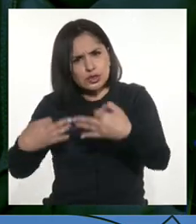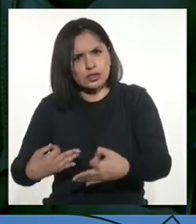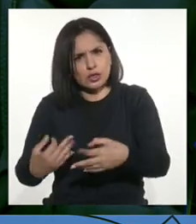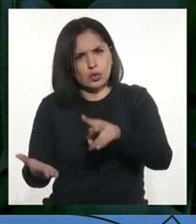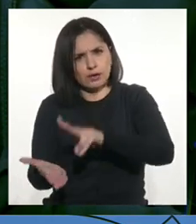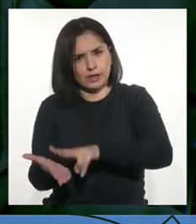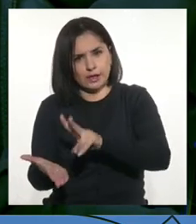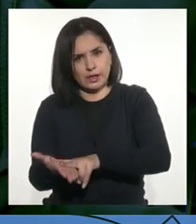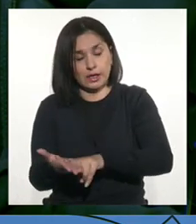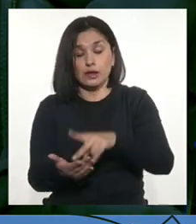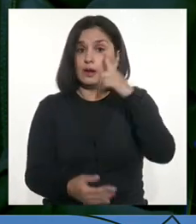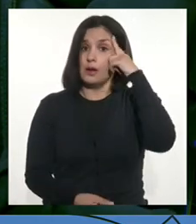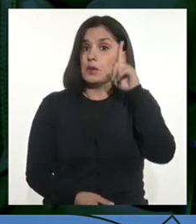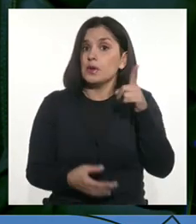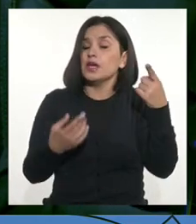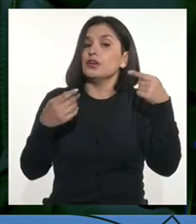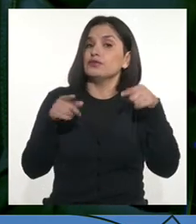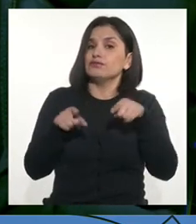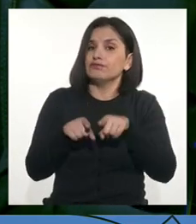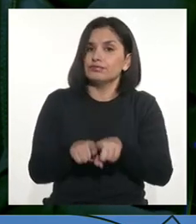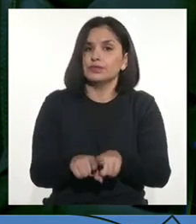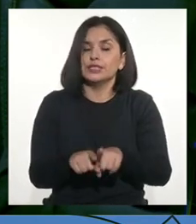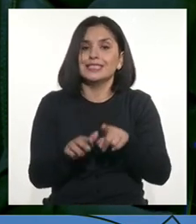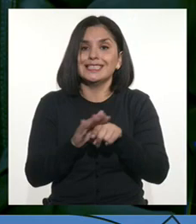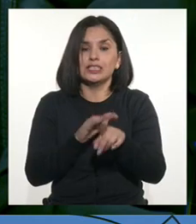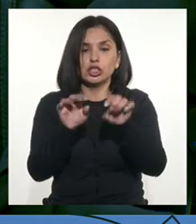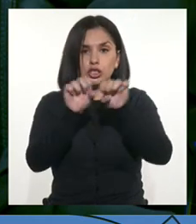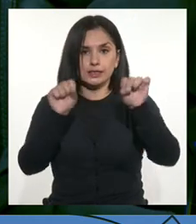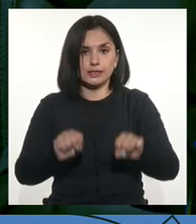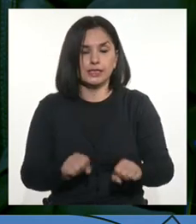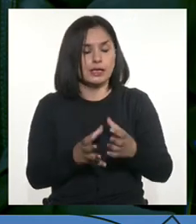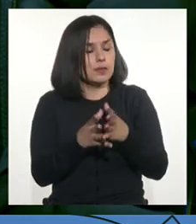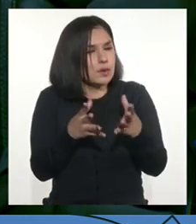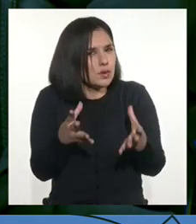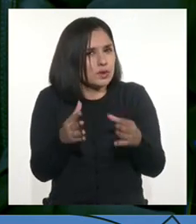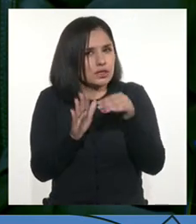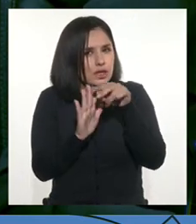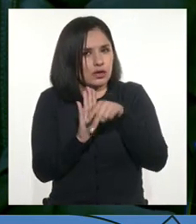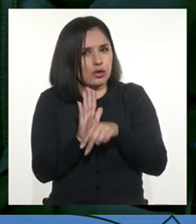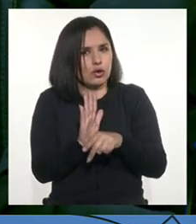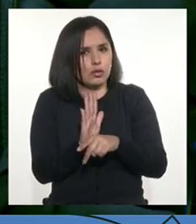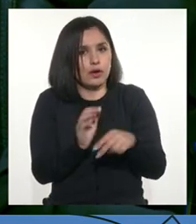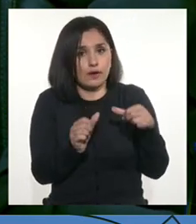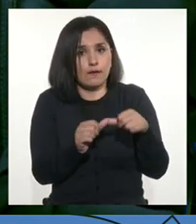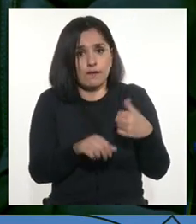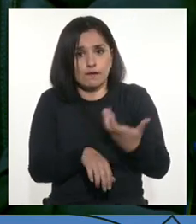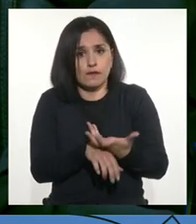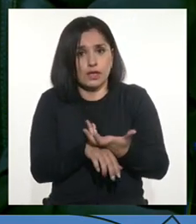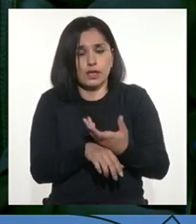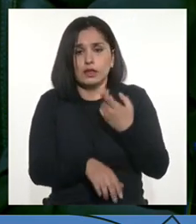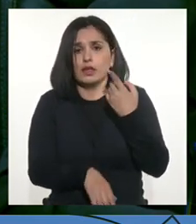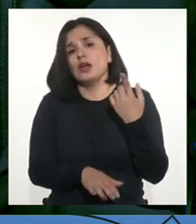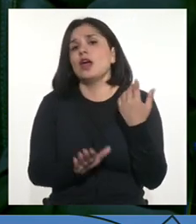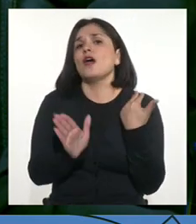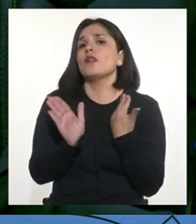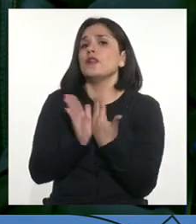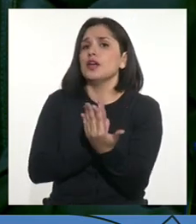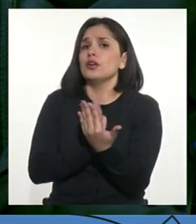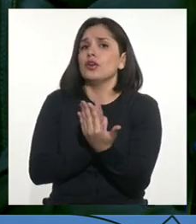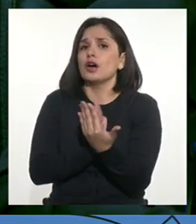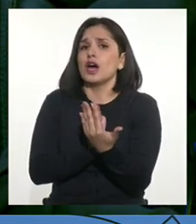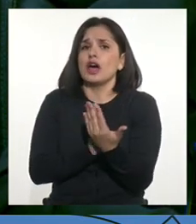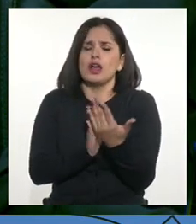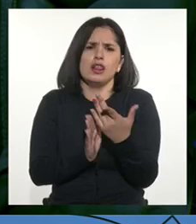convive en el sistema muchas normas vigentes derogadas tácitamente